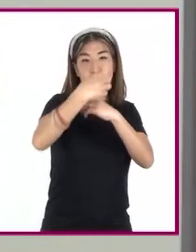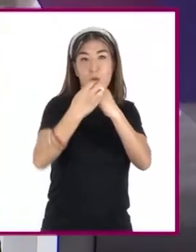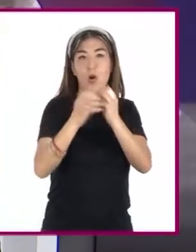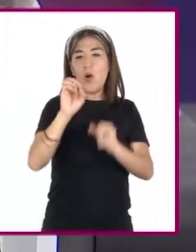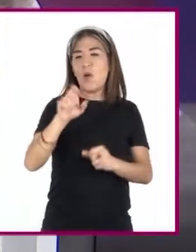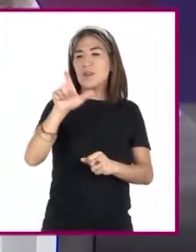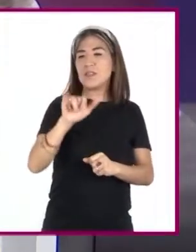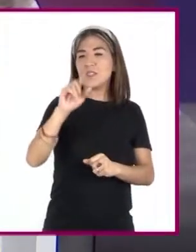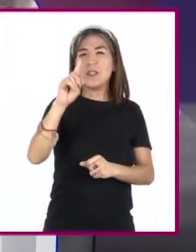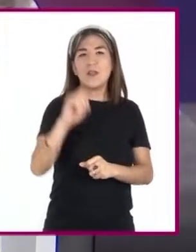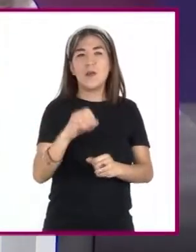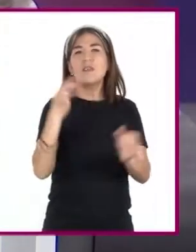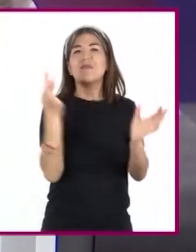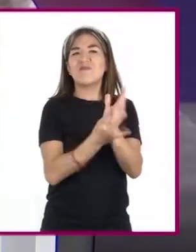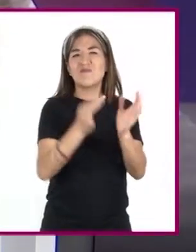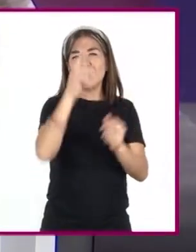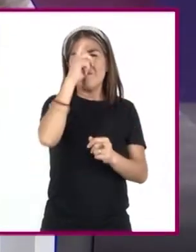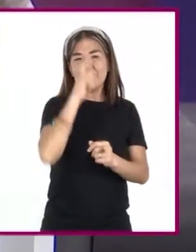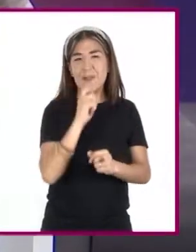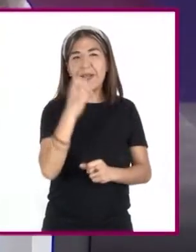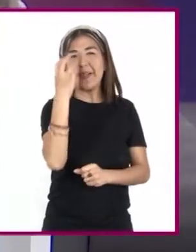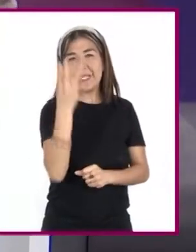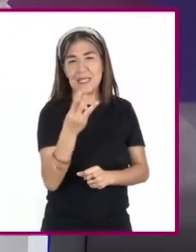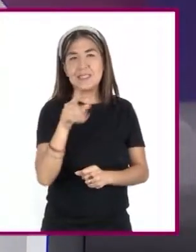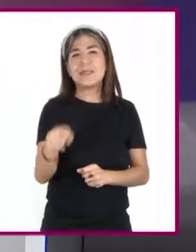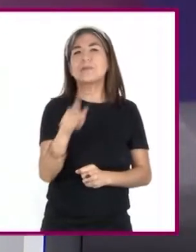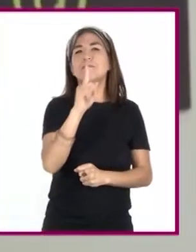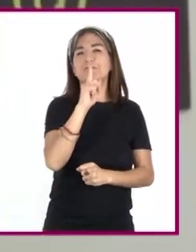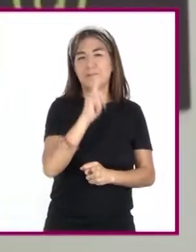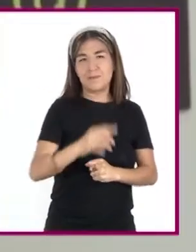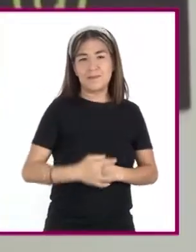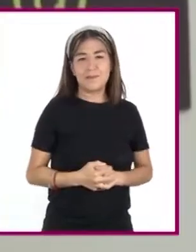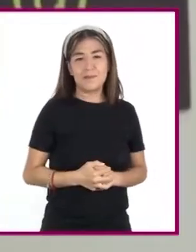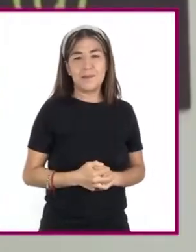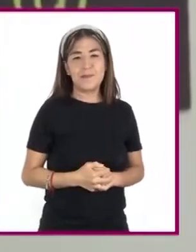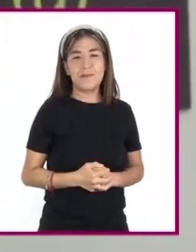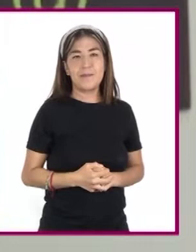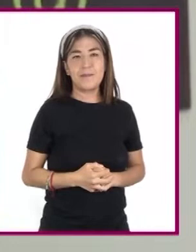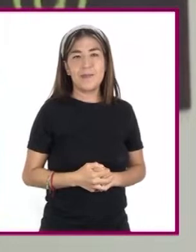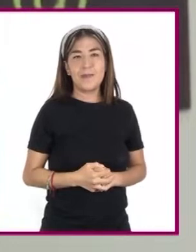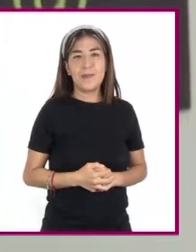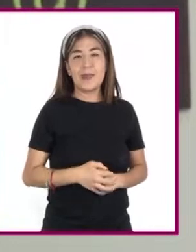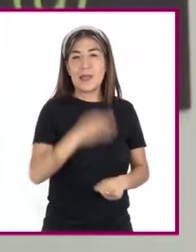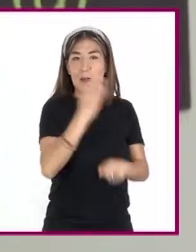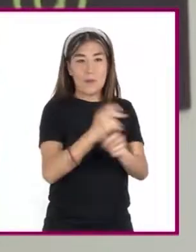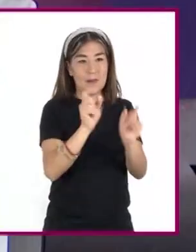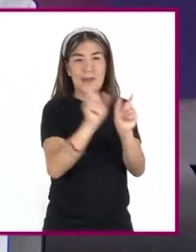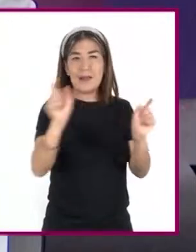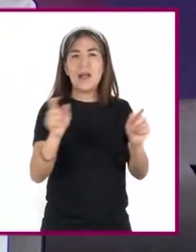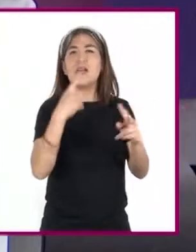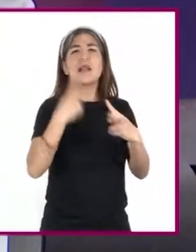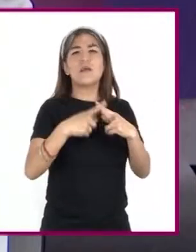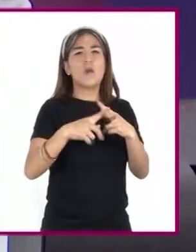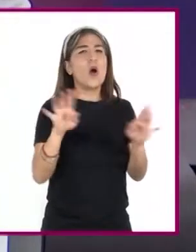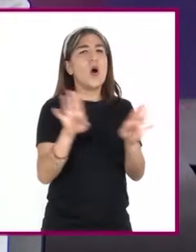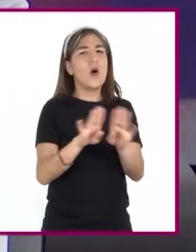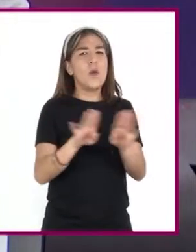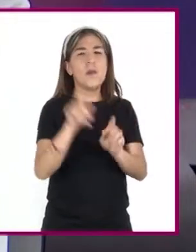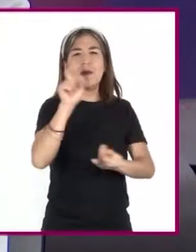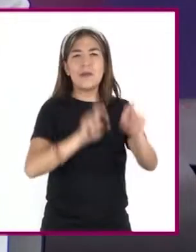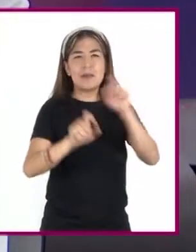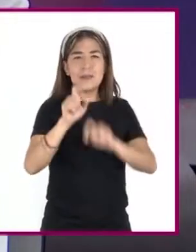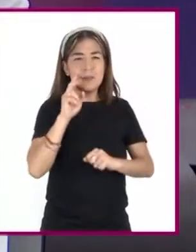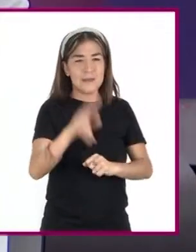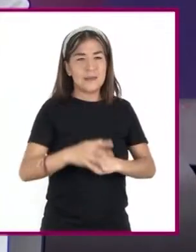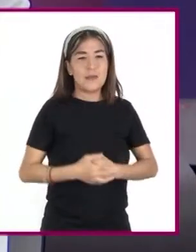hierro 3 en estado sólido. La ecuación química se lee: 4